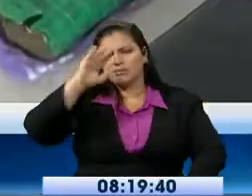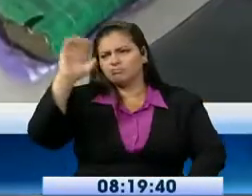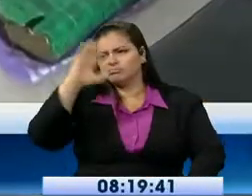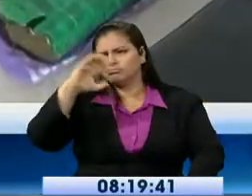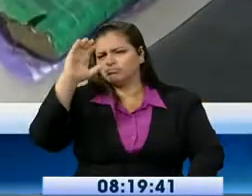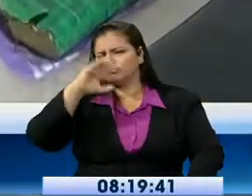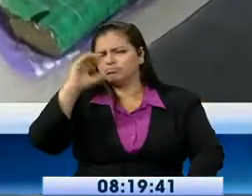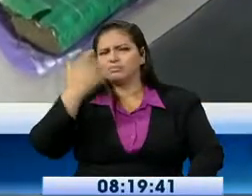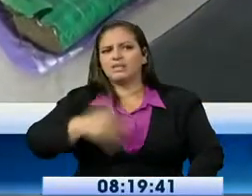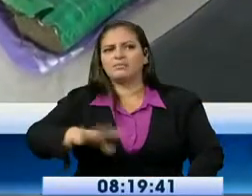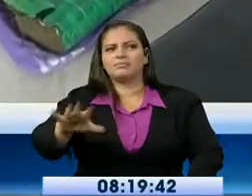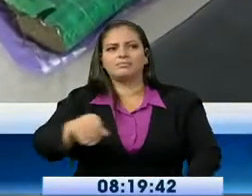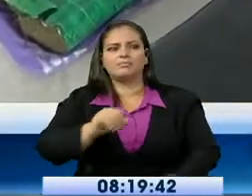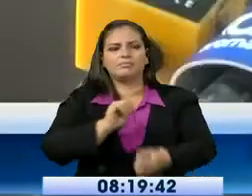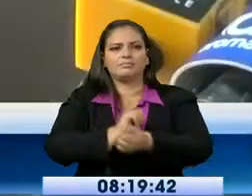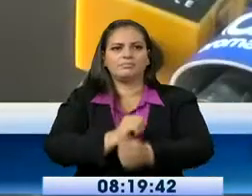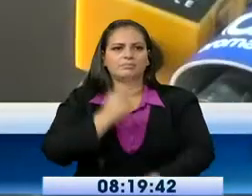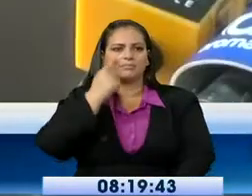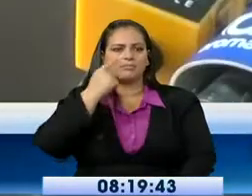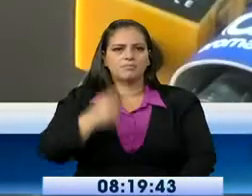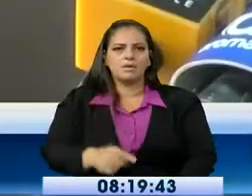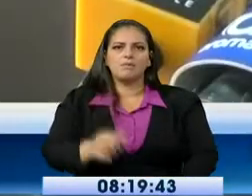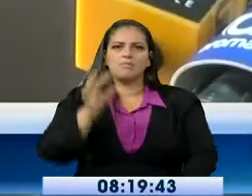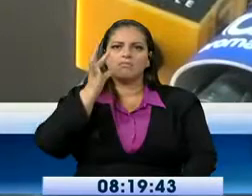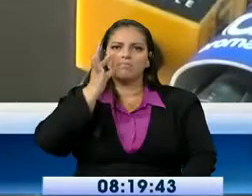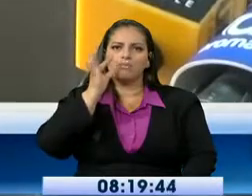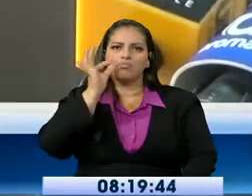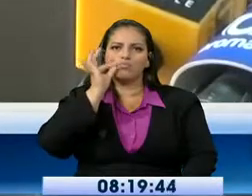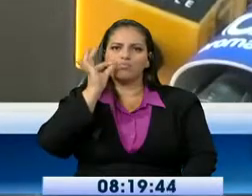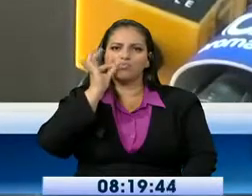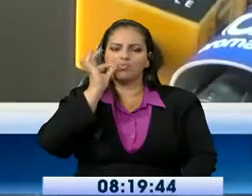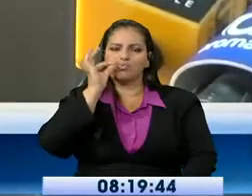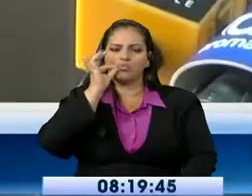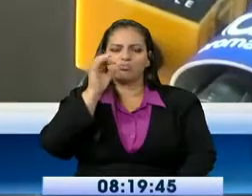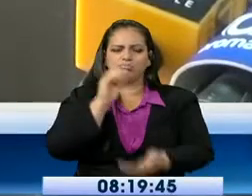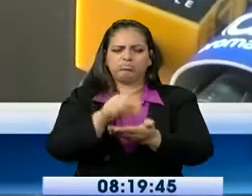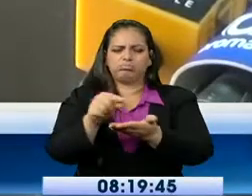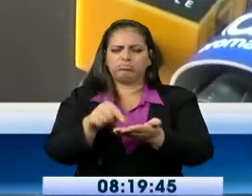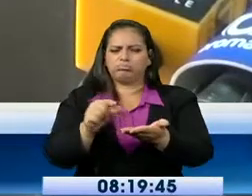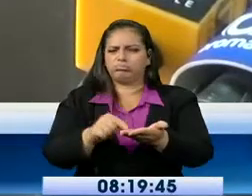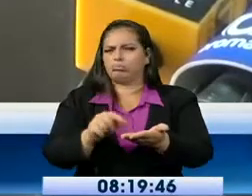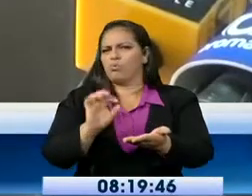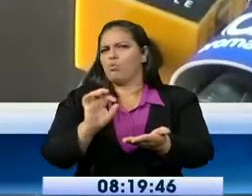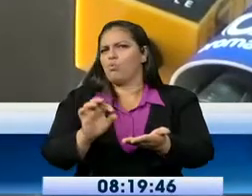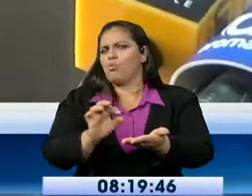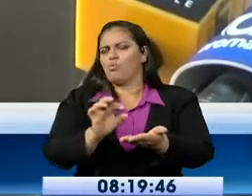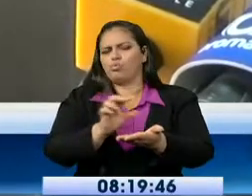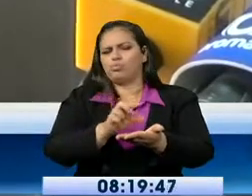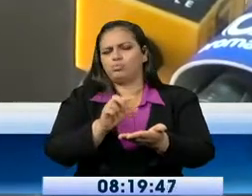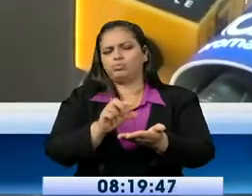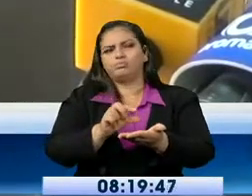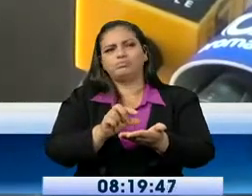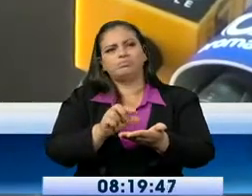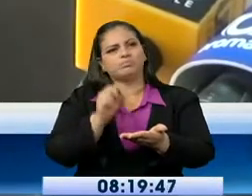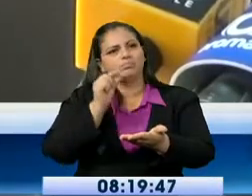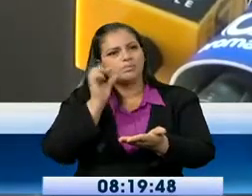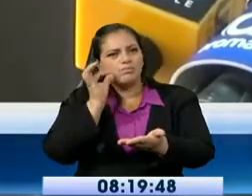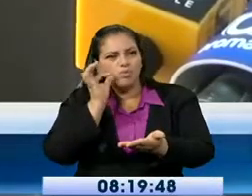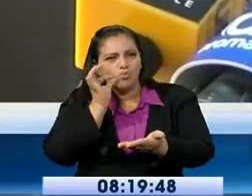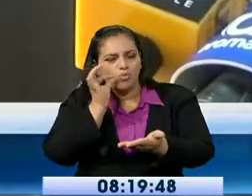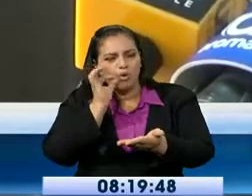16.700 gramos de marihuana de alta calidad. Hasta el momento he registrado 61 casos con 87 detenidos, con un total de droga aprehendida